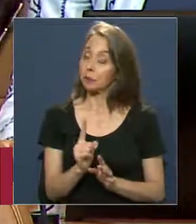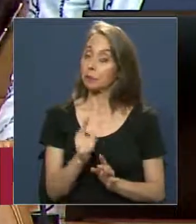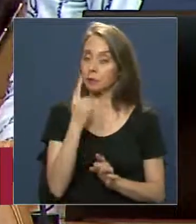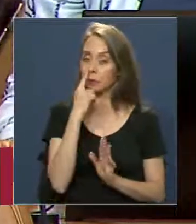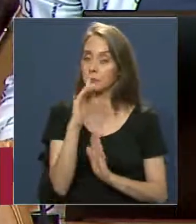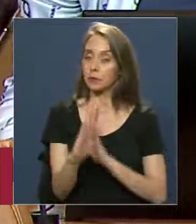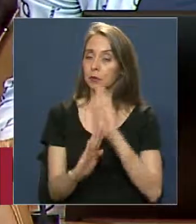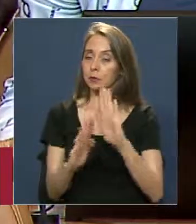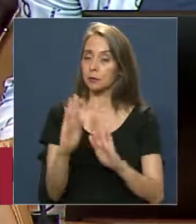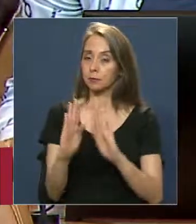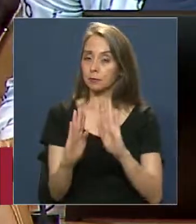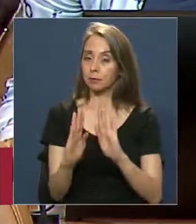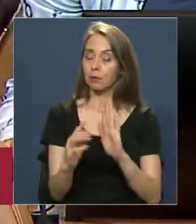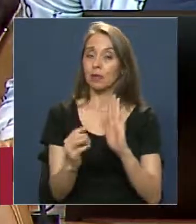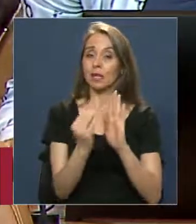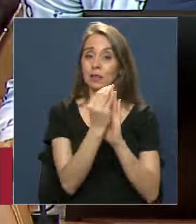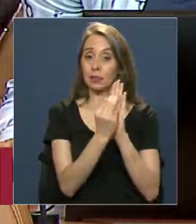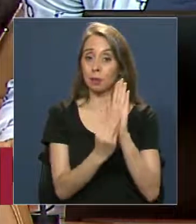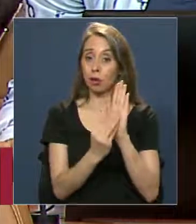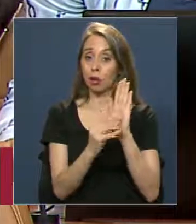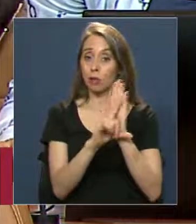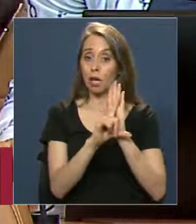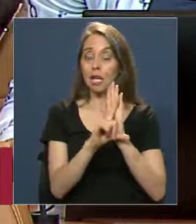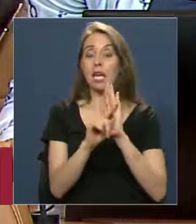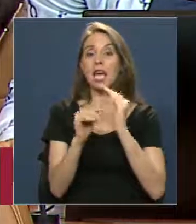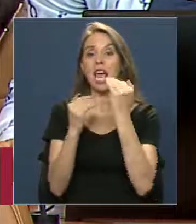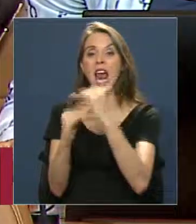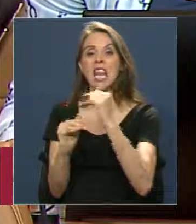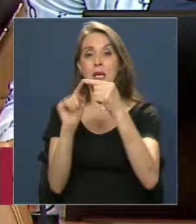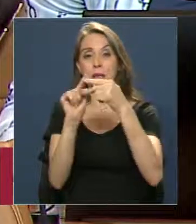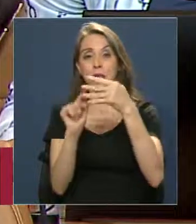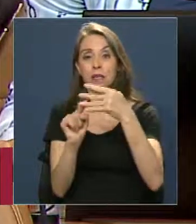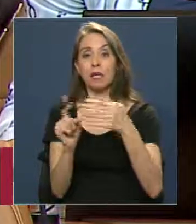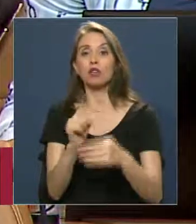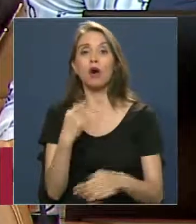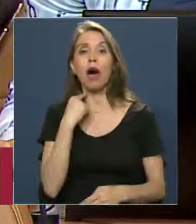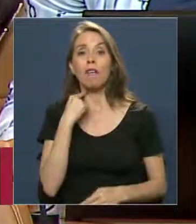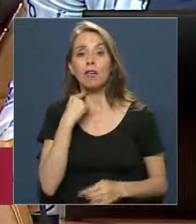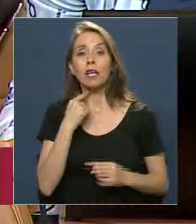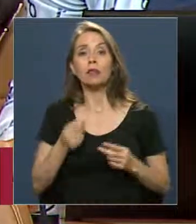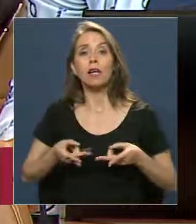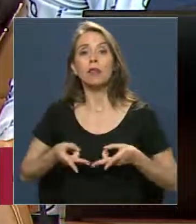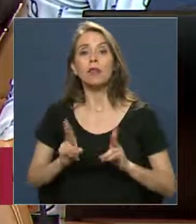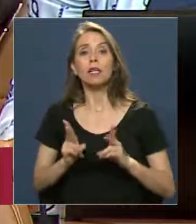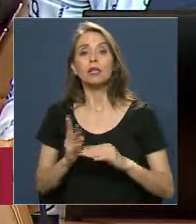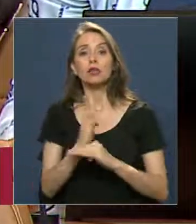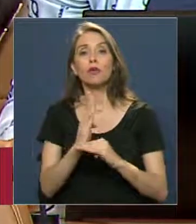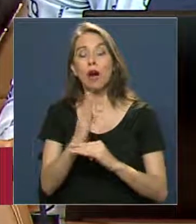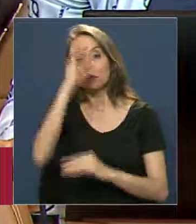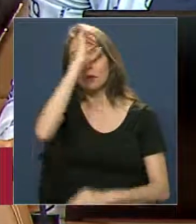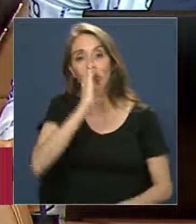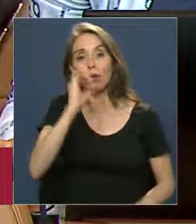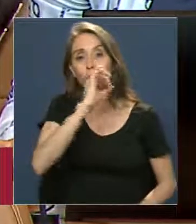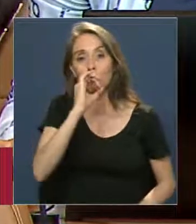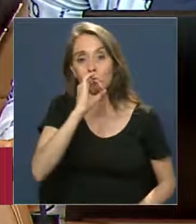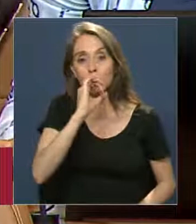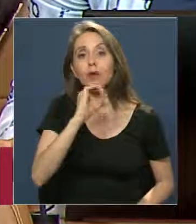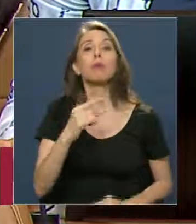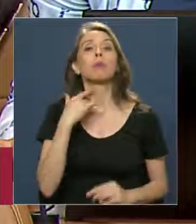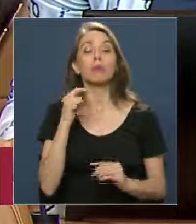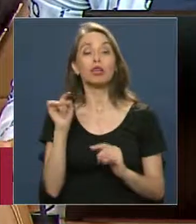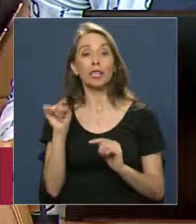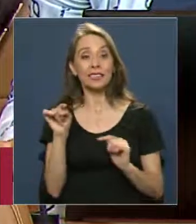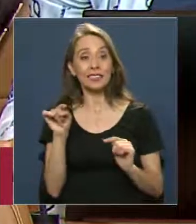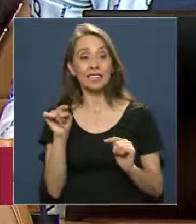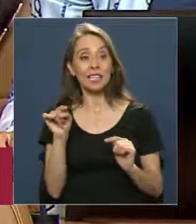cuidado con que dichas limitaciones no afecten el derecho fundamental señalado en su esencia, ya que entraría este